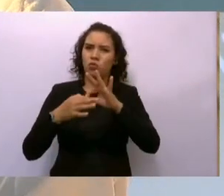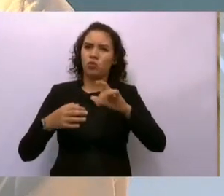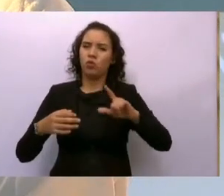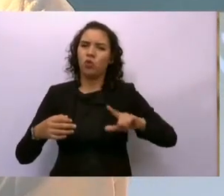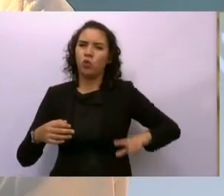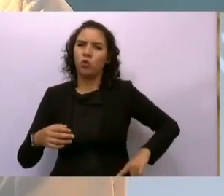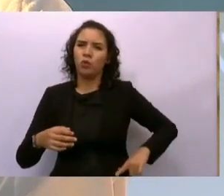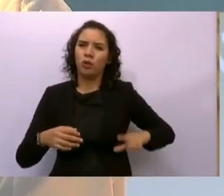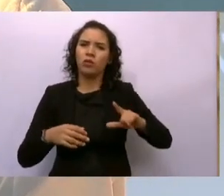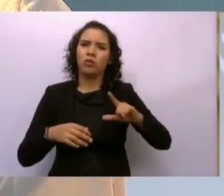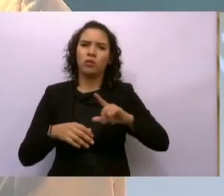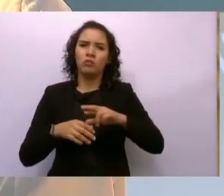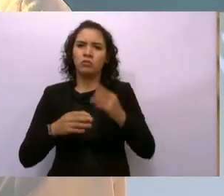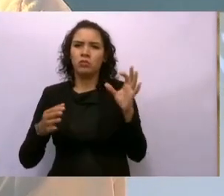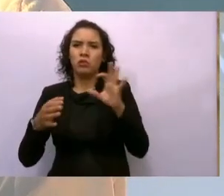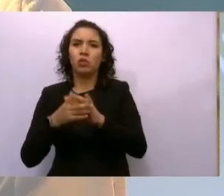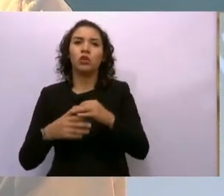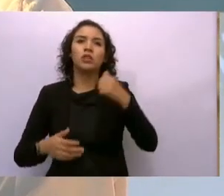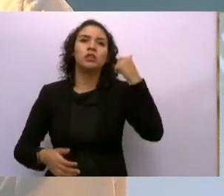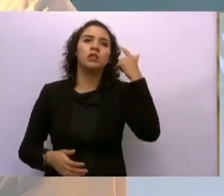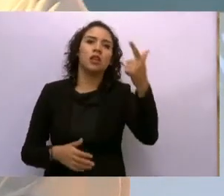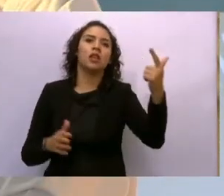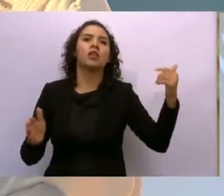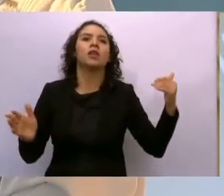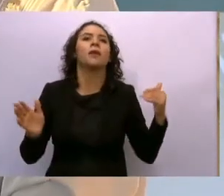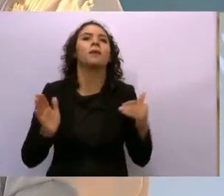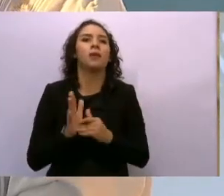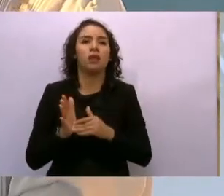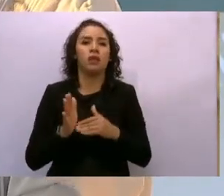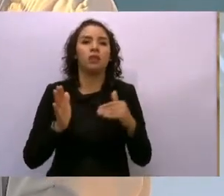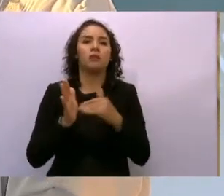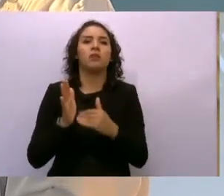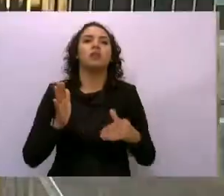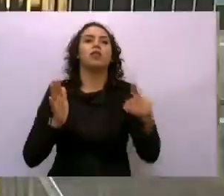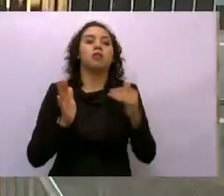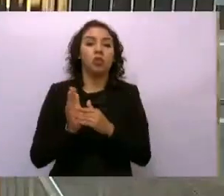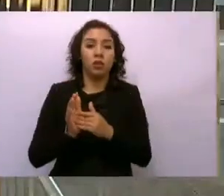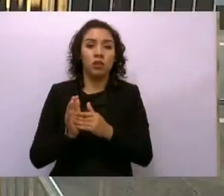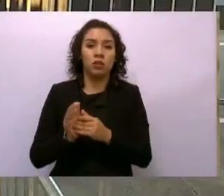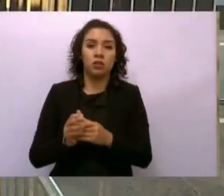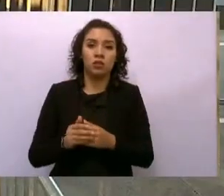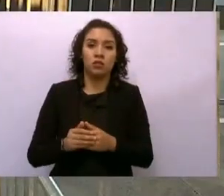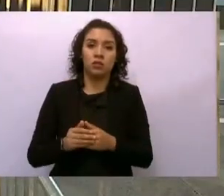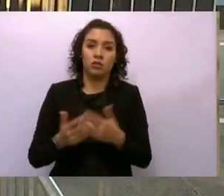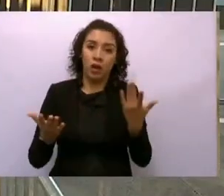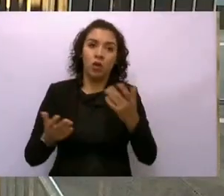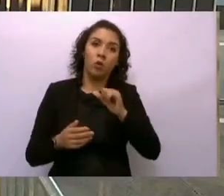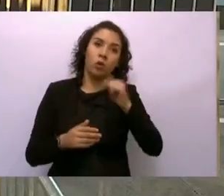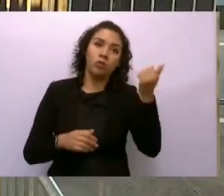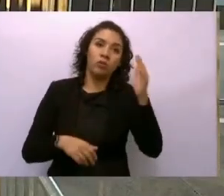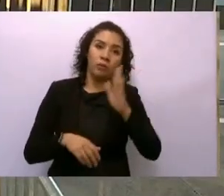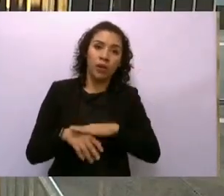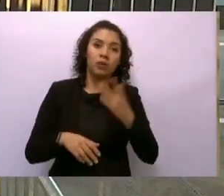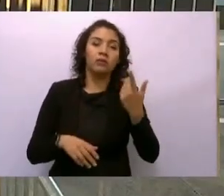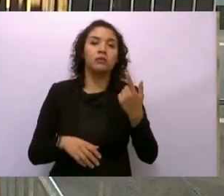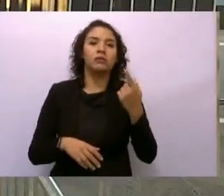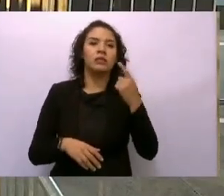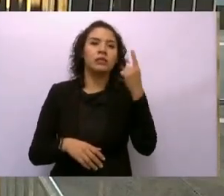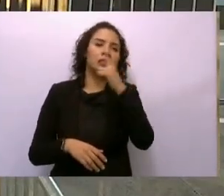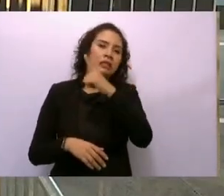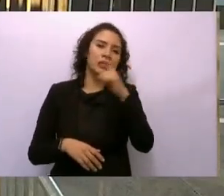7,000 millones de pesos. Igual, 140 camas. ¿Por